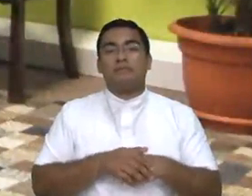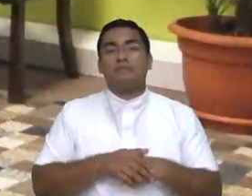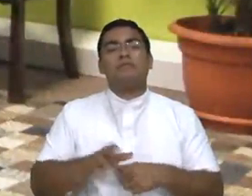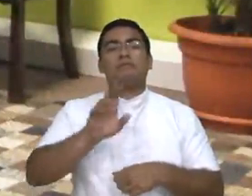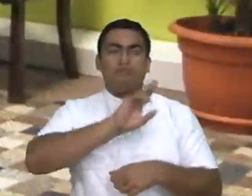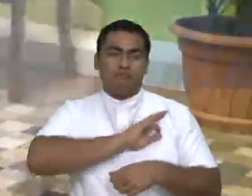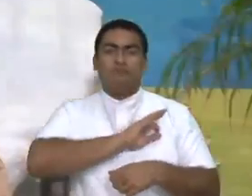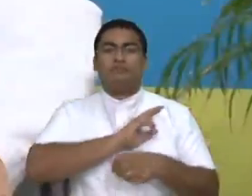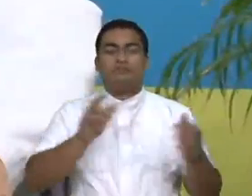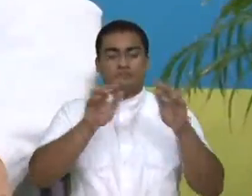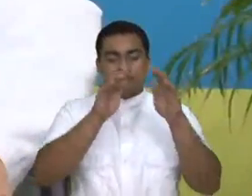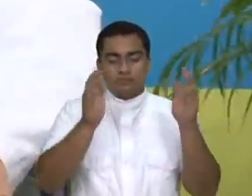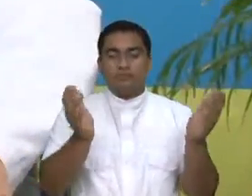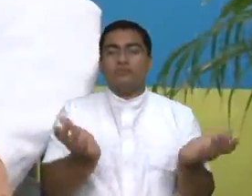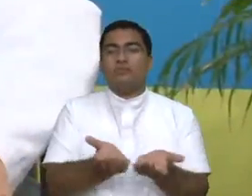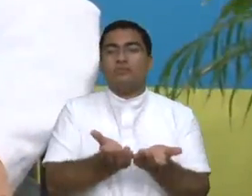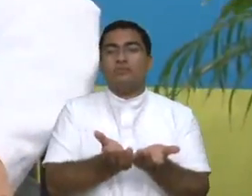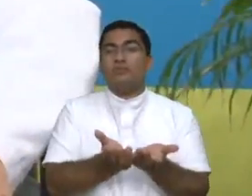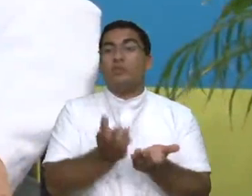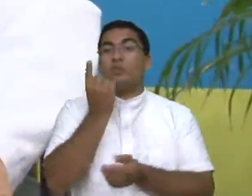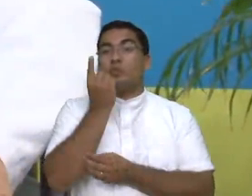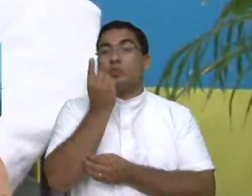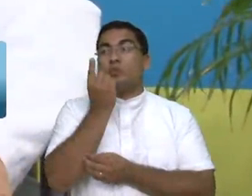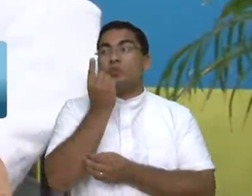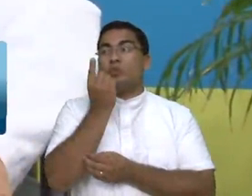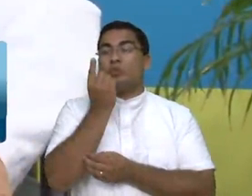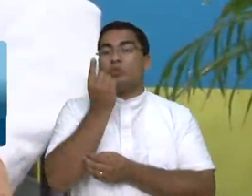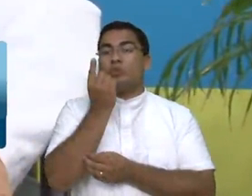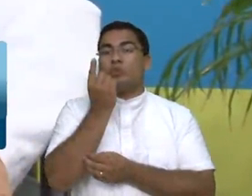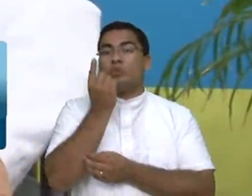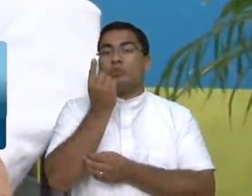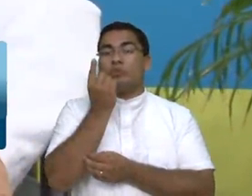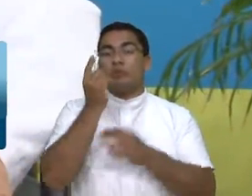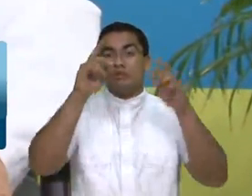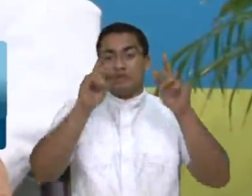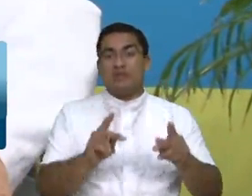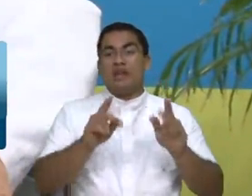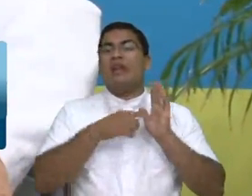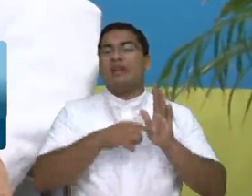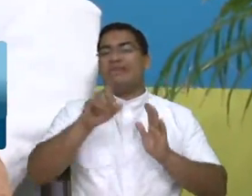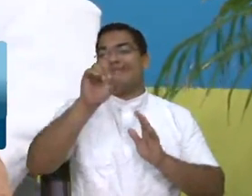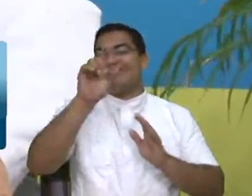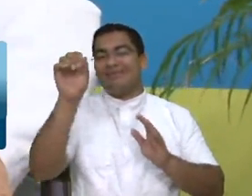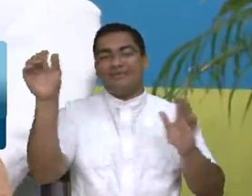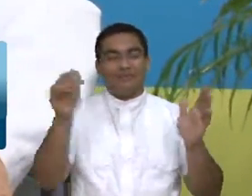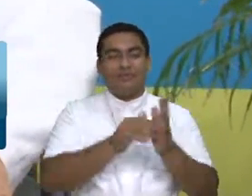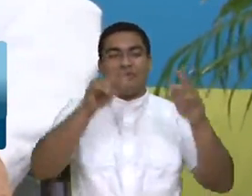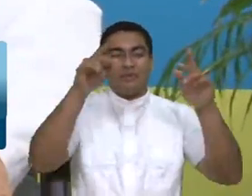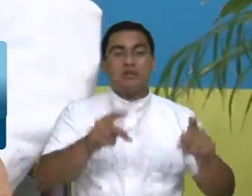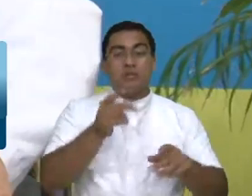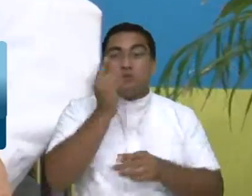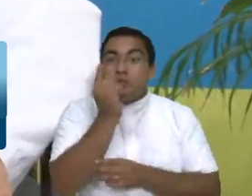Sí, hay una prevalencia mundial de un caso de hemofilia por cada 10.000 personas, ¿verdad? Poco. Sí, uno por